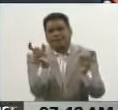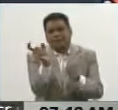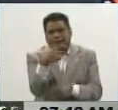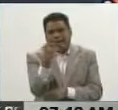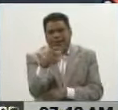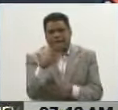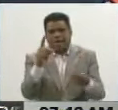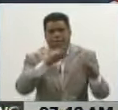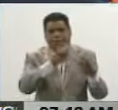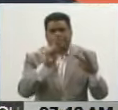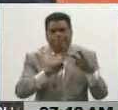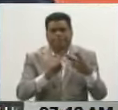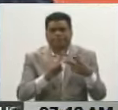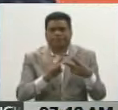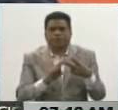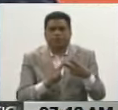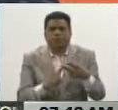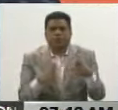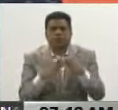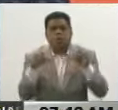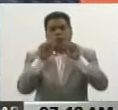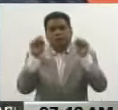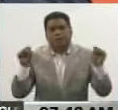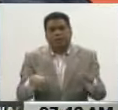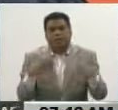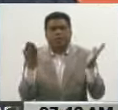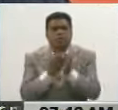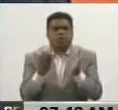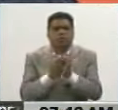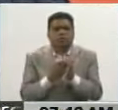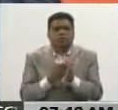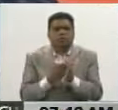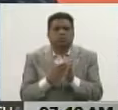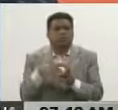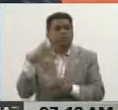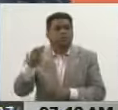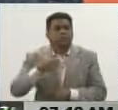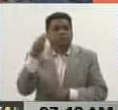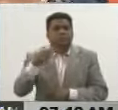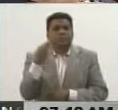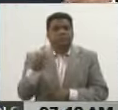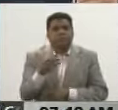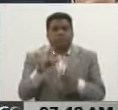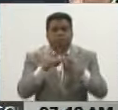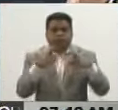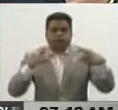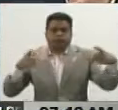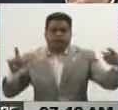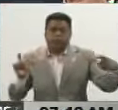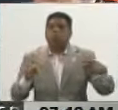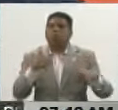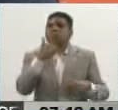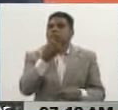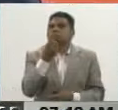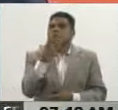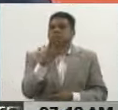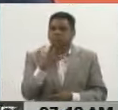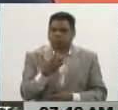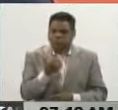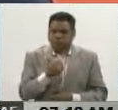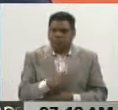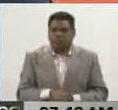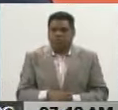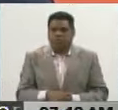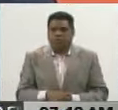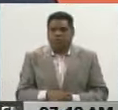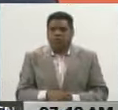ingreso que tiene el sistema educativo. El sistema educativo siempre está en un proceso de crecimiento y de expansión, porque